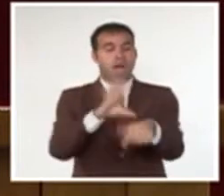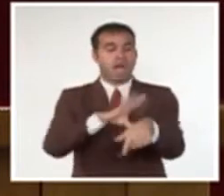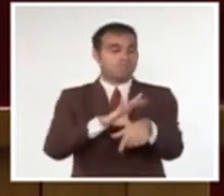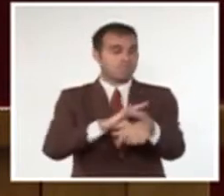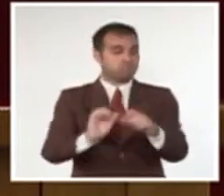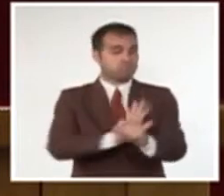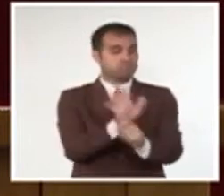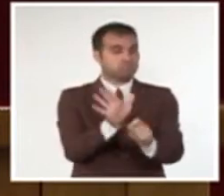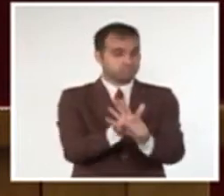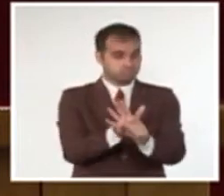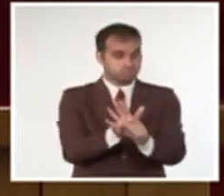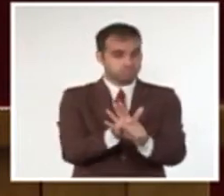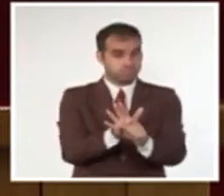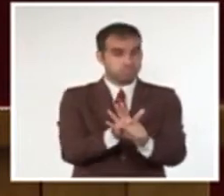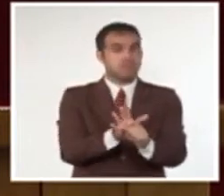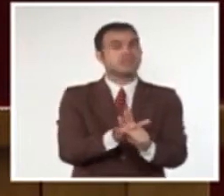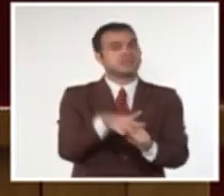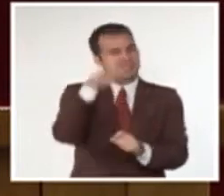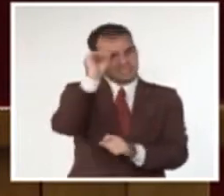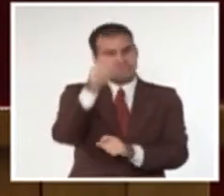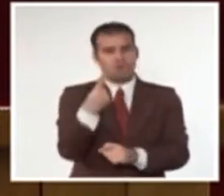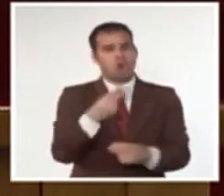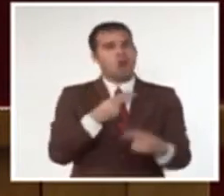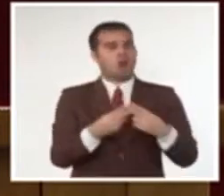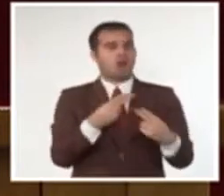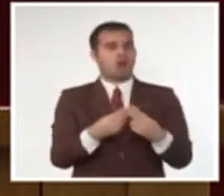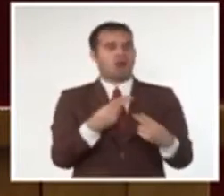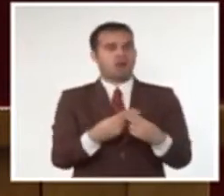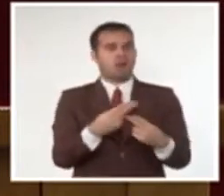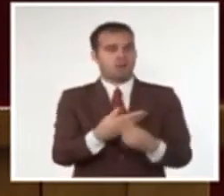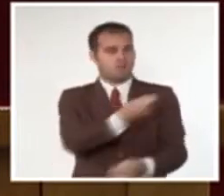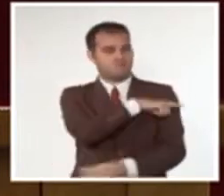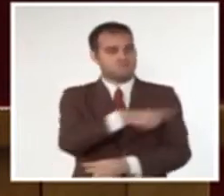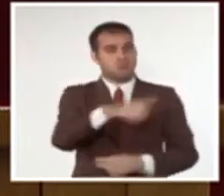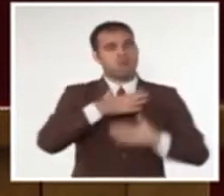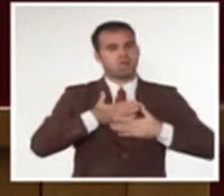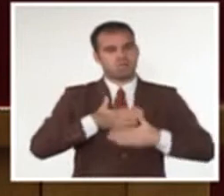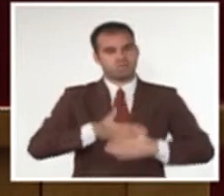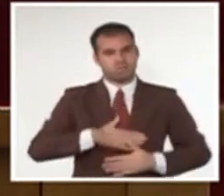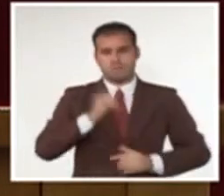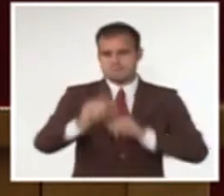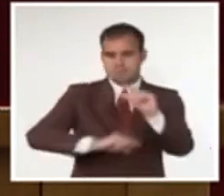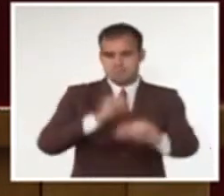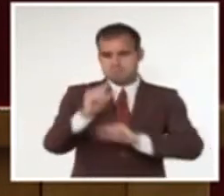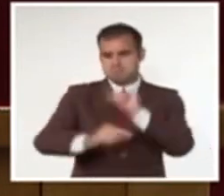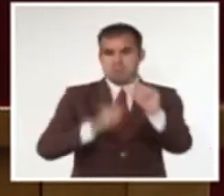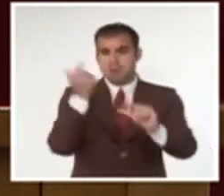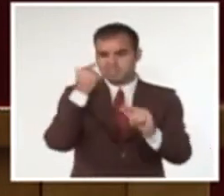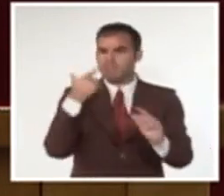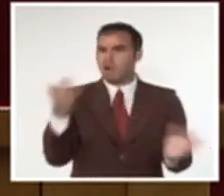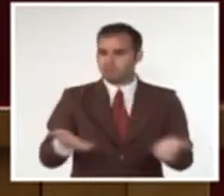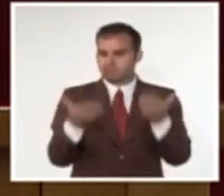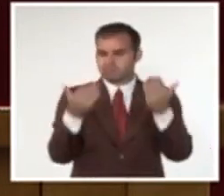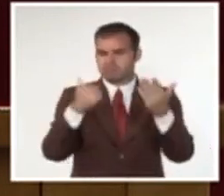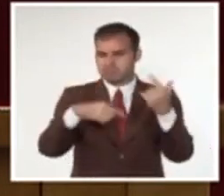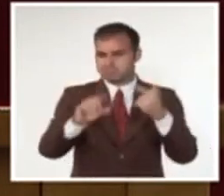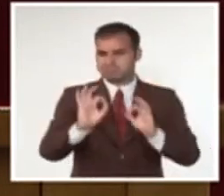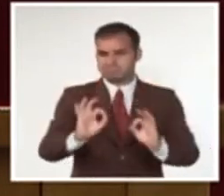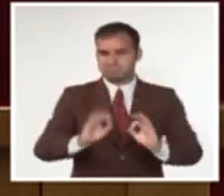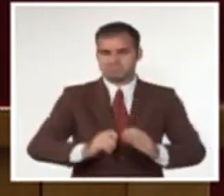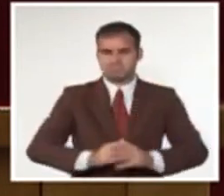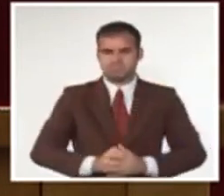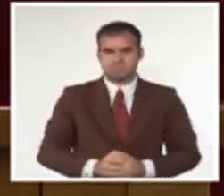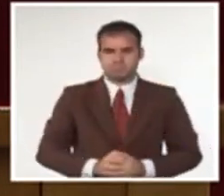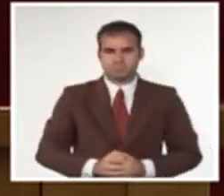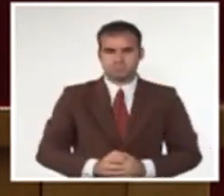COVID-19 que tantas esperanzas despiertan en el pueblo por las señales de recuperación que se advierten. Será